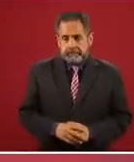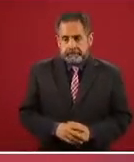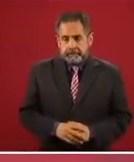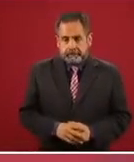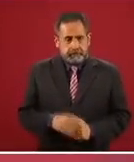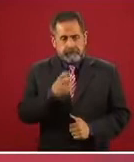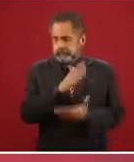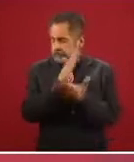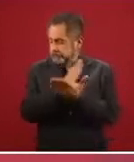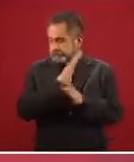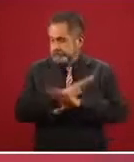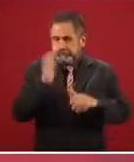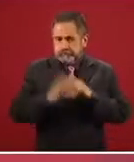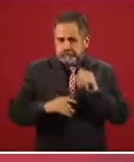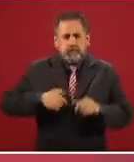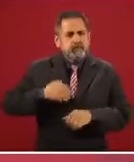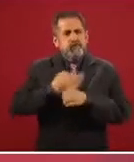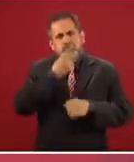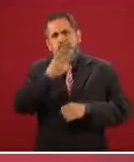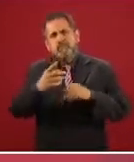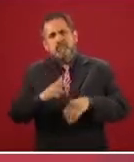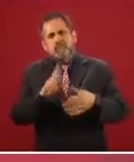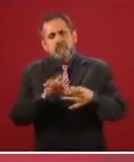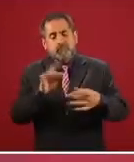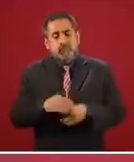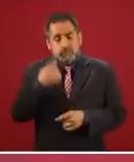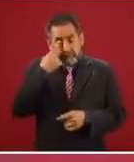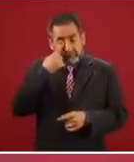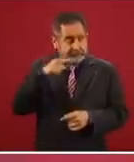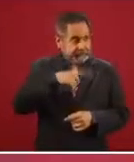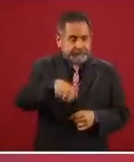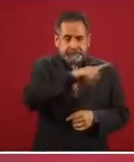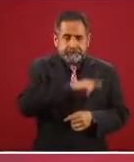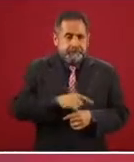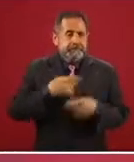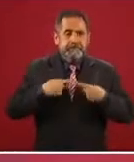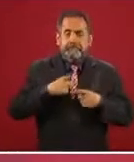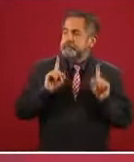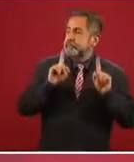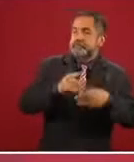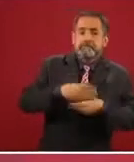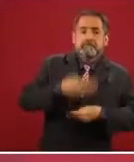y eso ya se terminó y por qué lo digo para que el que toma la caseta